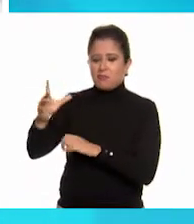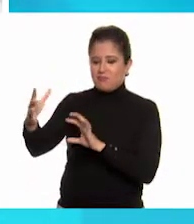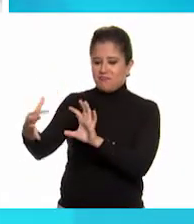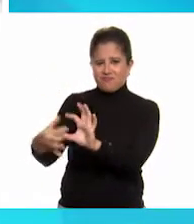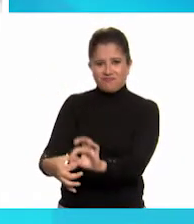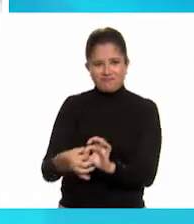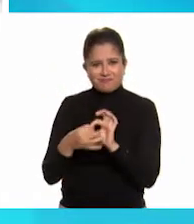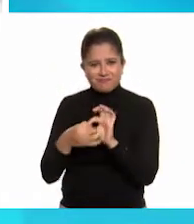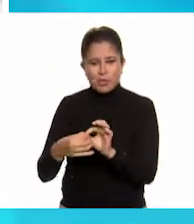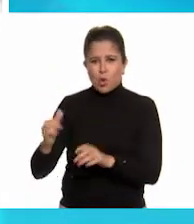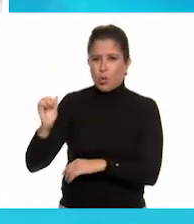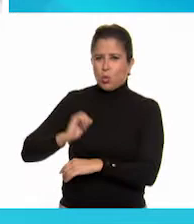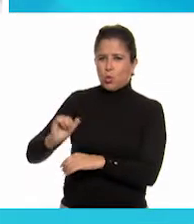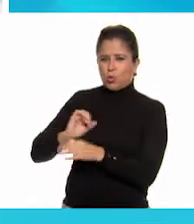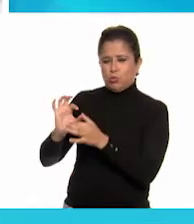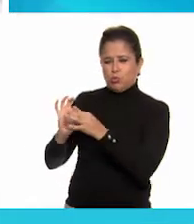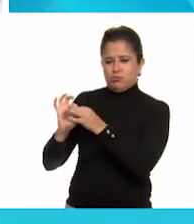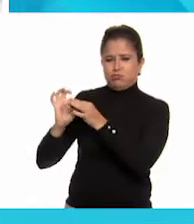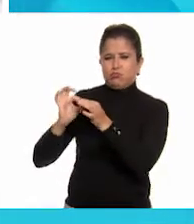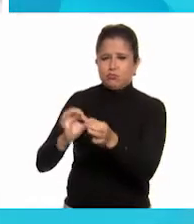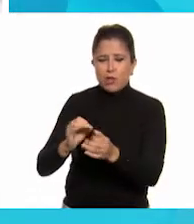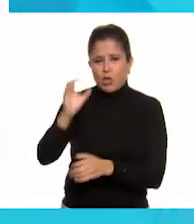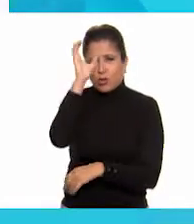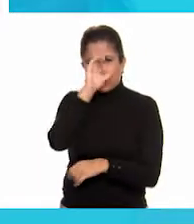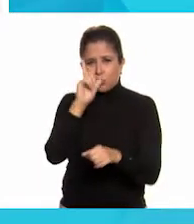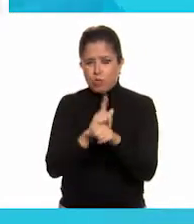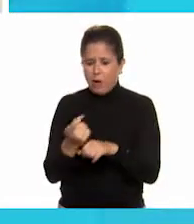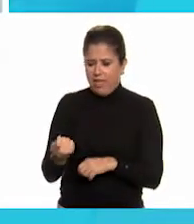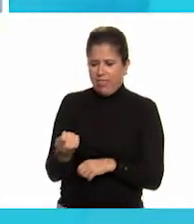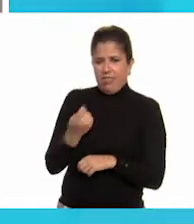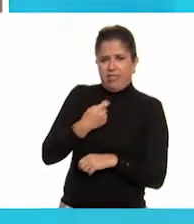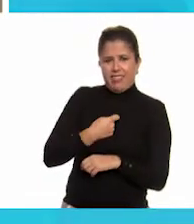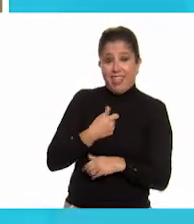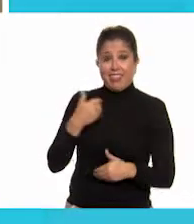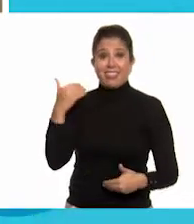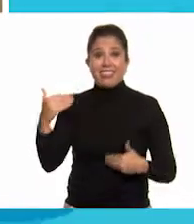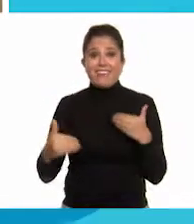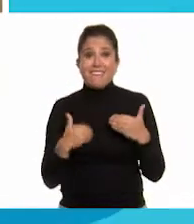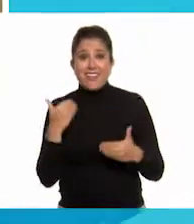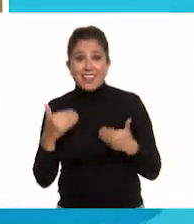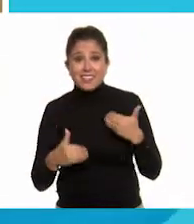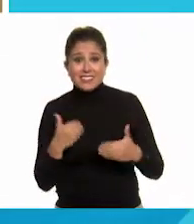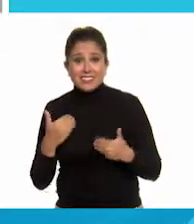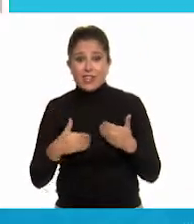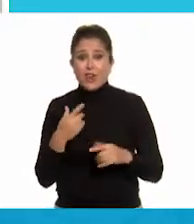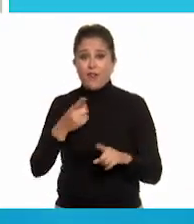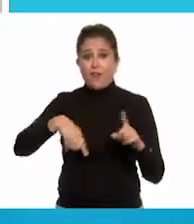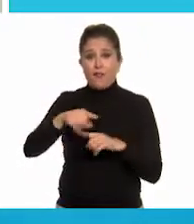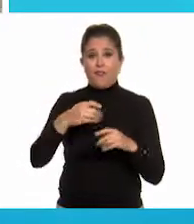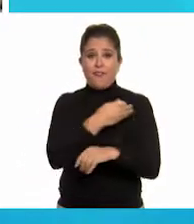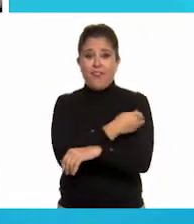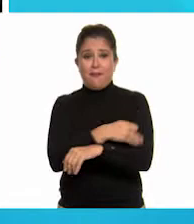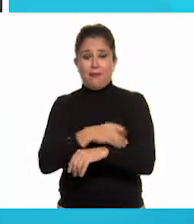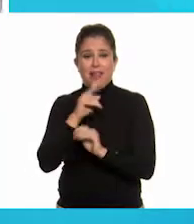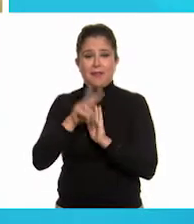conexión. Esto entre la cultura, entre la identidad, de diversión, entre familias.